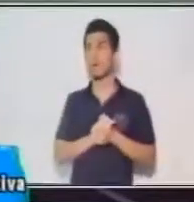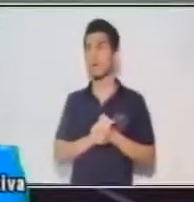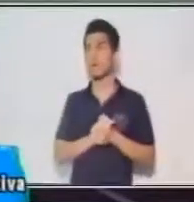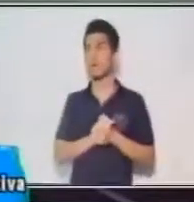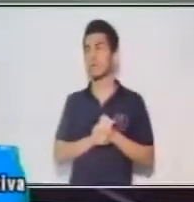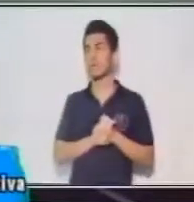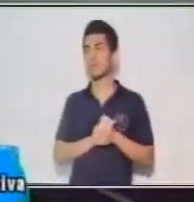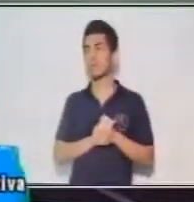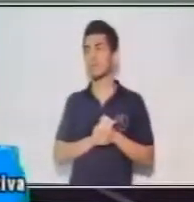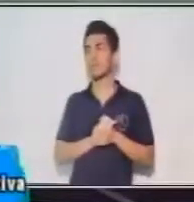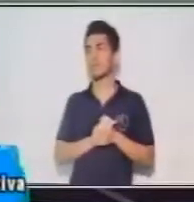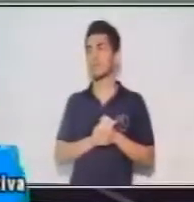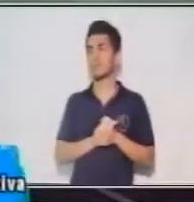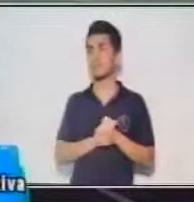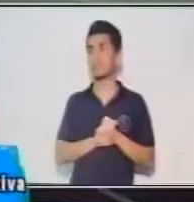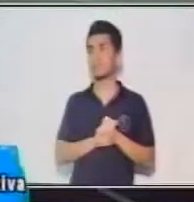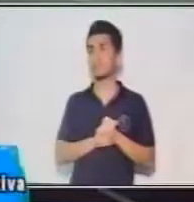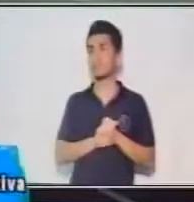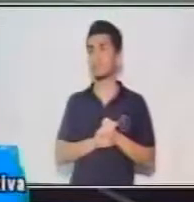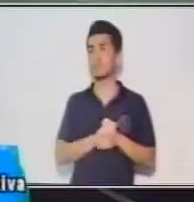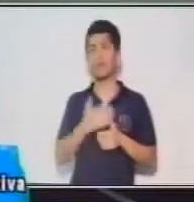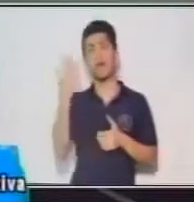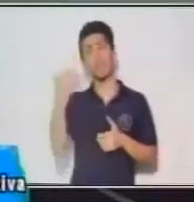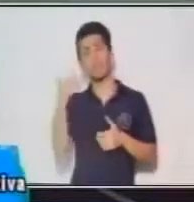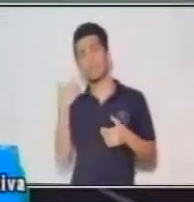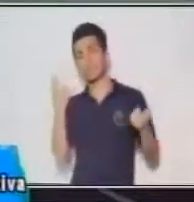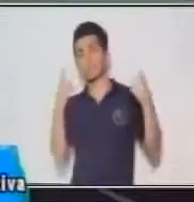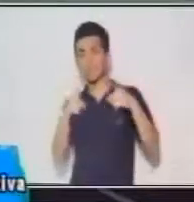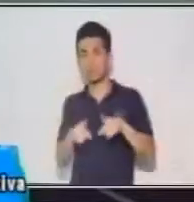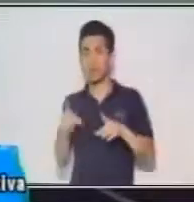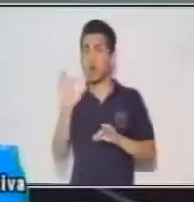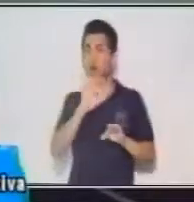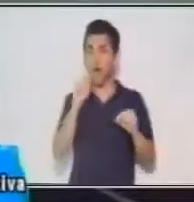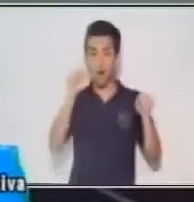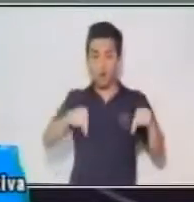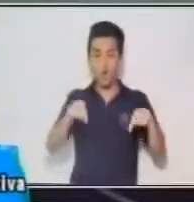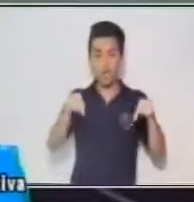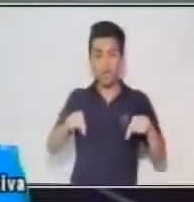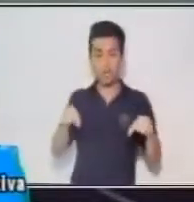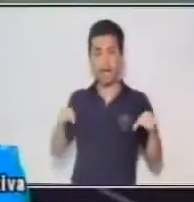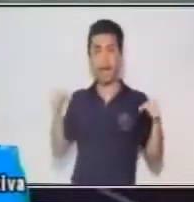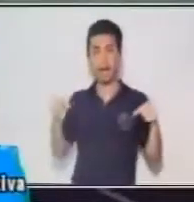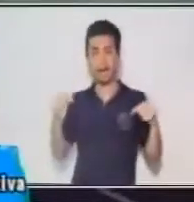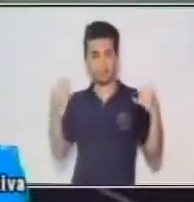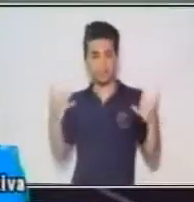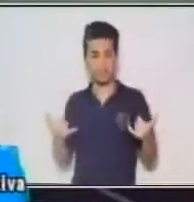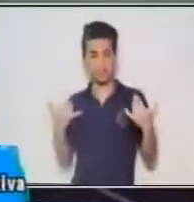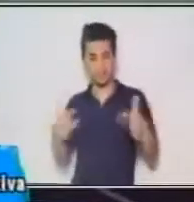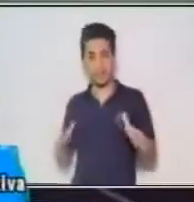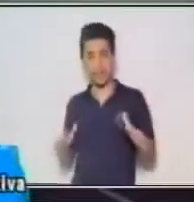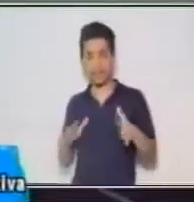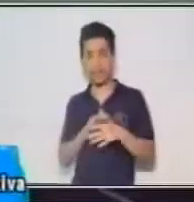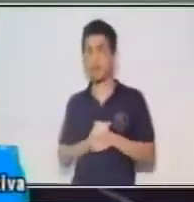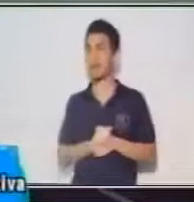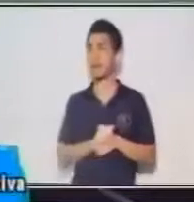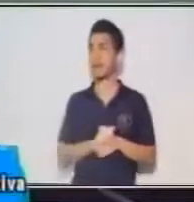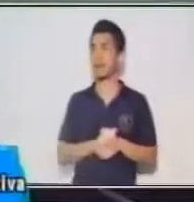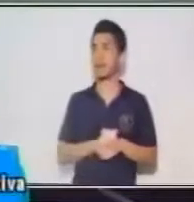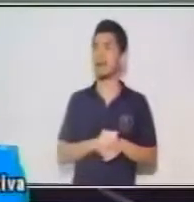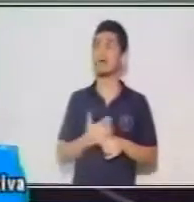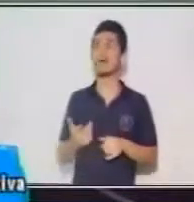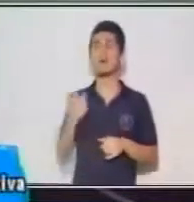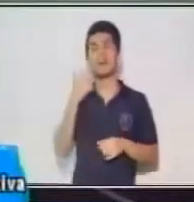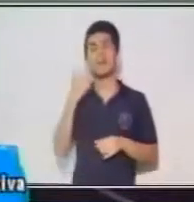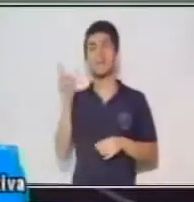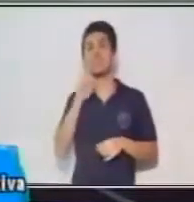que han pasado o están pasando. Pueden ser actuales, recientes. ¿Dónde encontramos